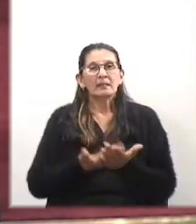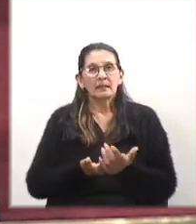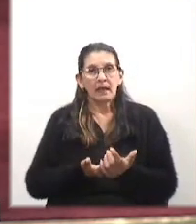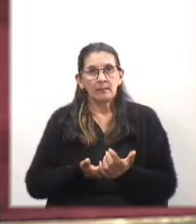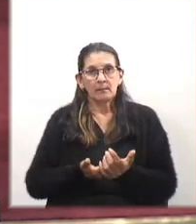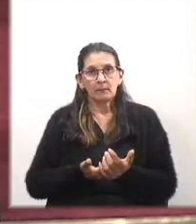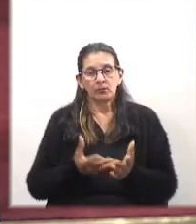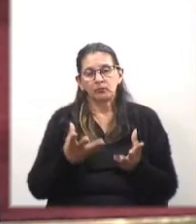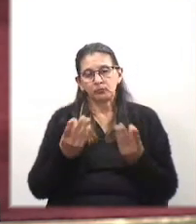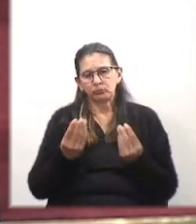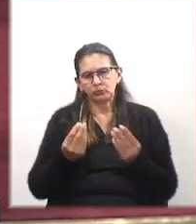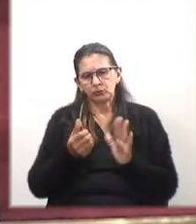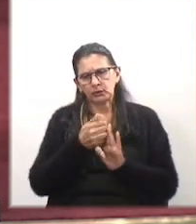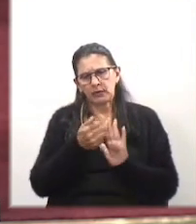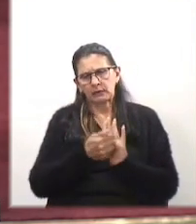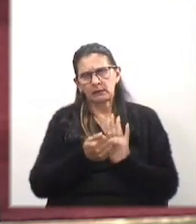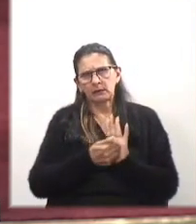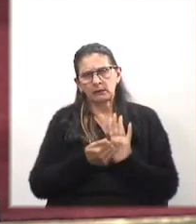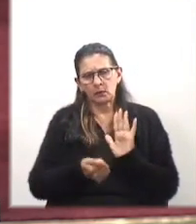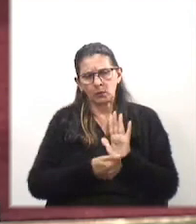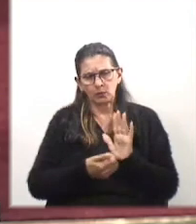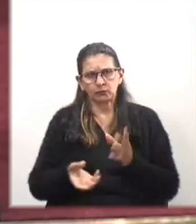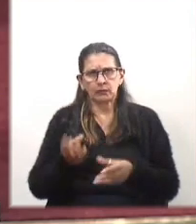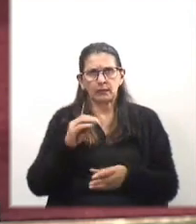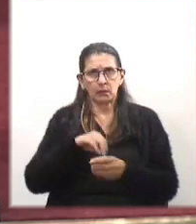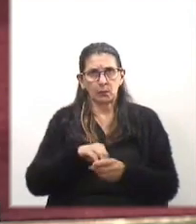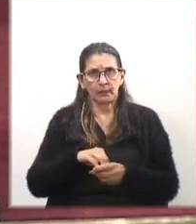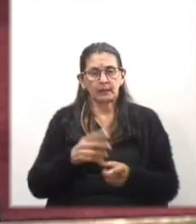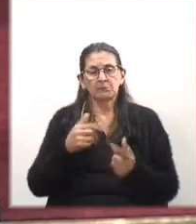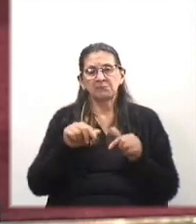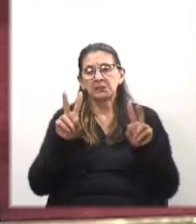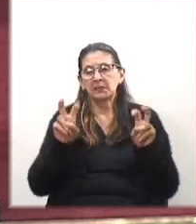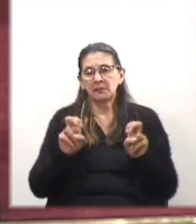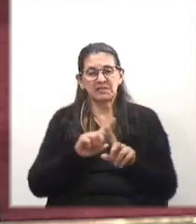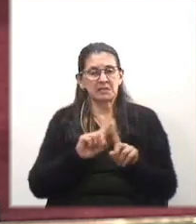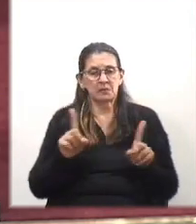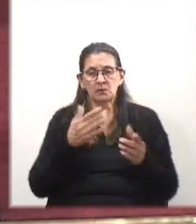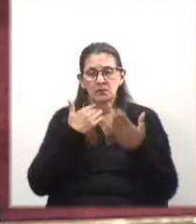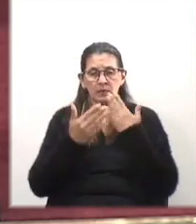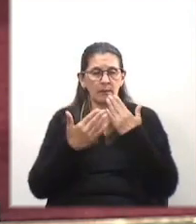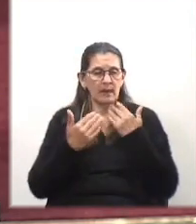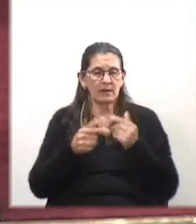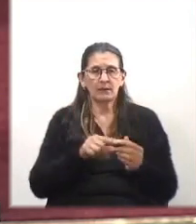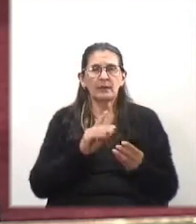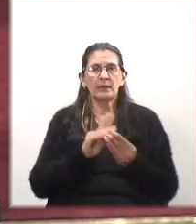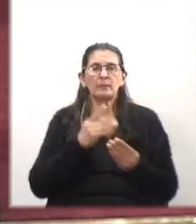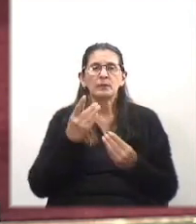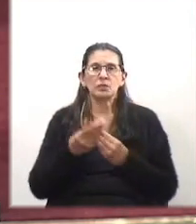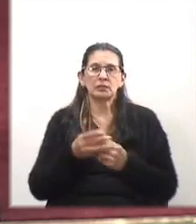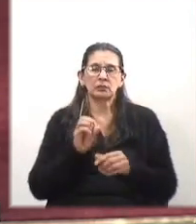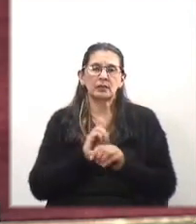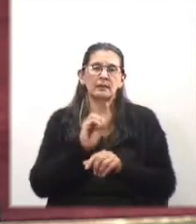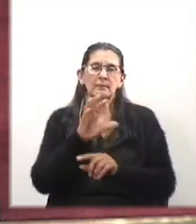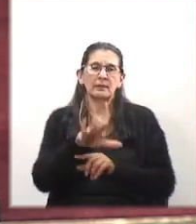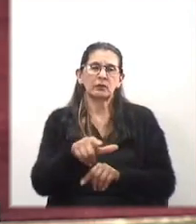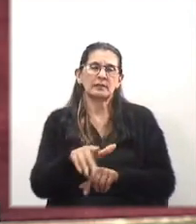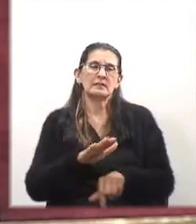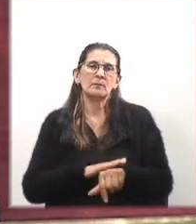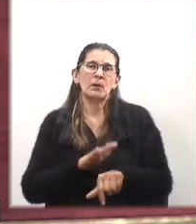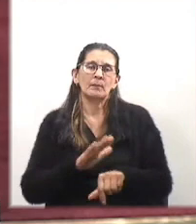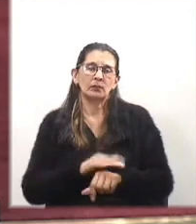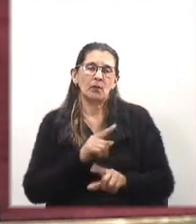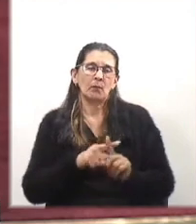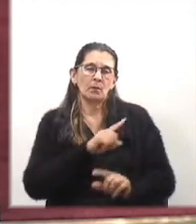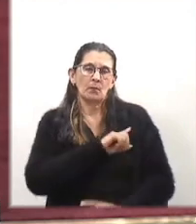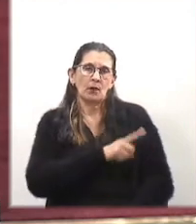Planteamos varios artículos a incluir sobre temas que no fueron tratados en el proyecto de ley enviados en su momento por el Poder